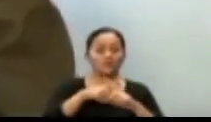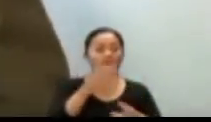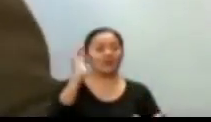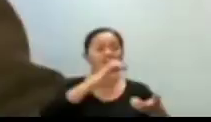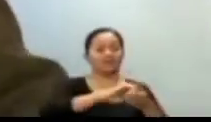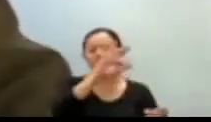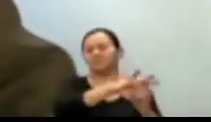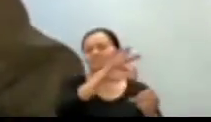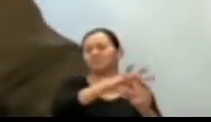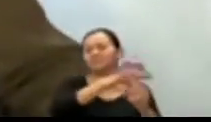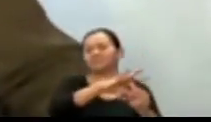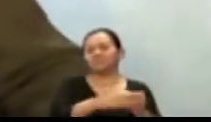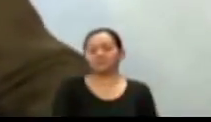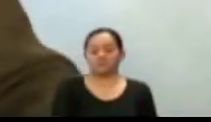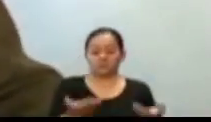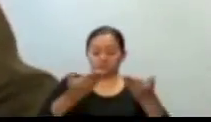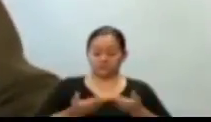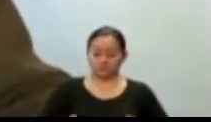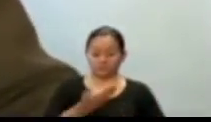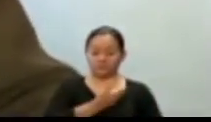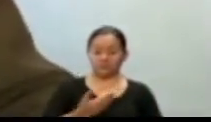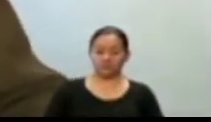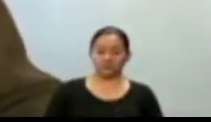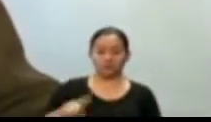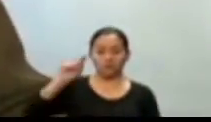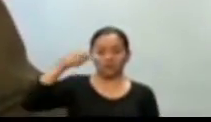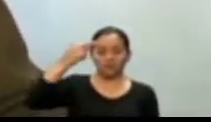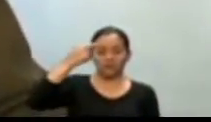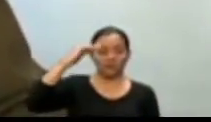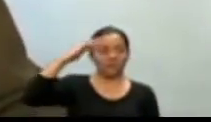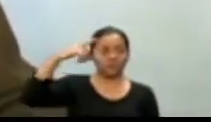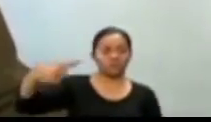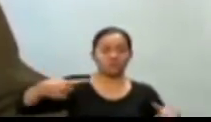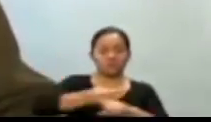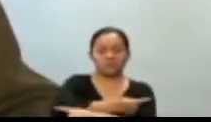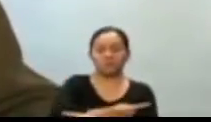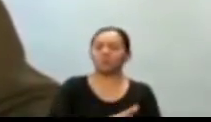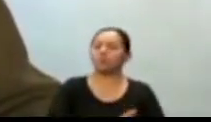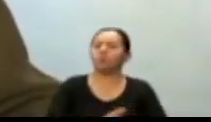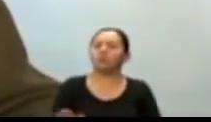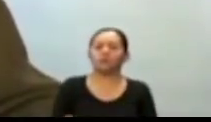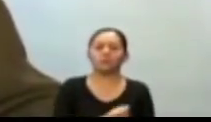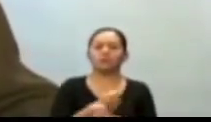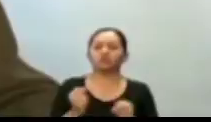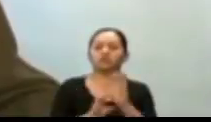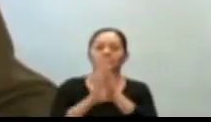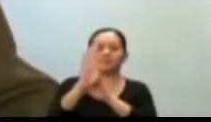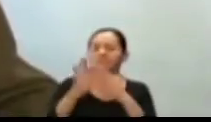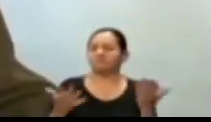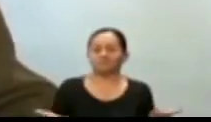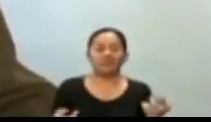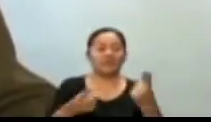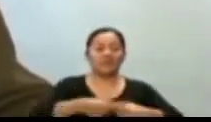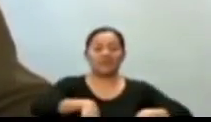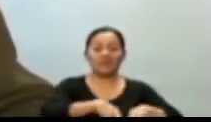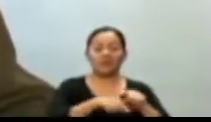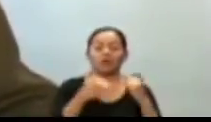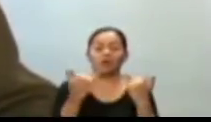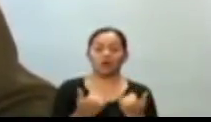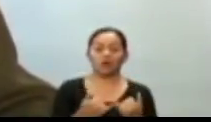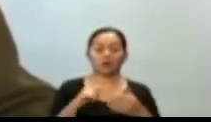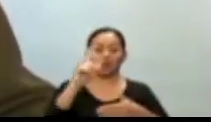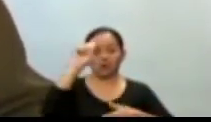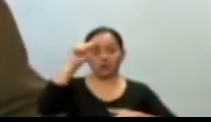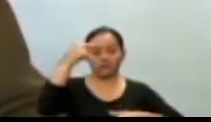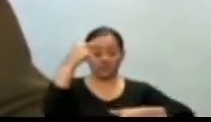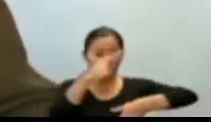ELAM. Nuestros gobiernos tienen otro carácter, son gobiernos progresistas, son gobiernos de izquierda, son gobiernos mucho más democráticos, mucho